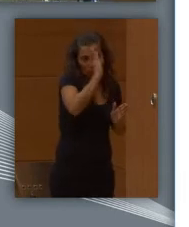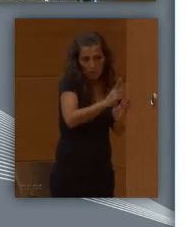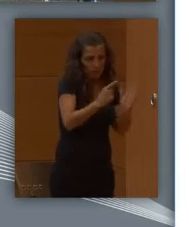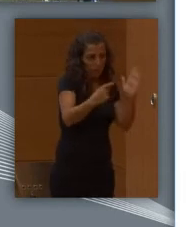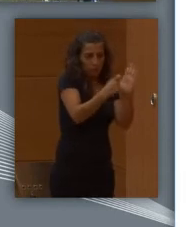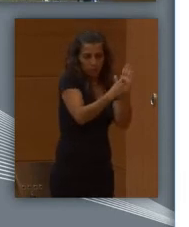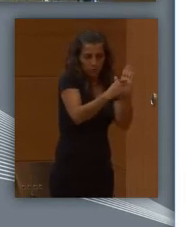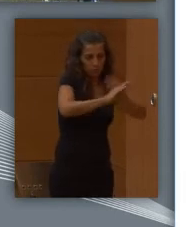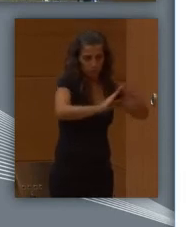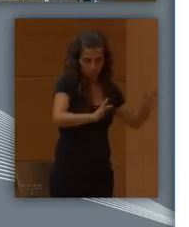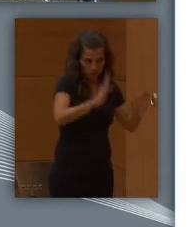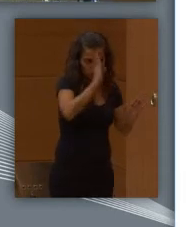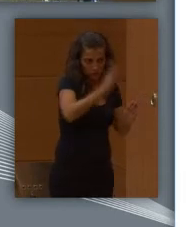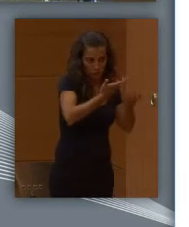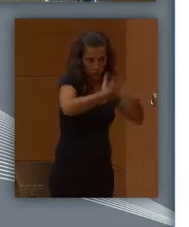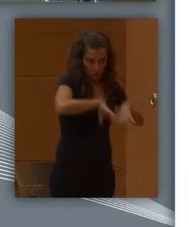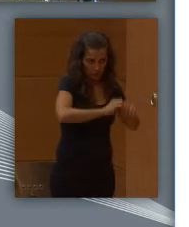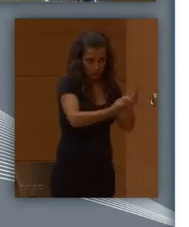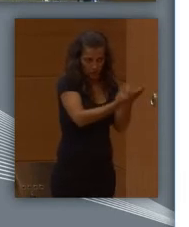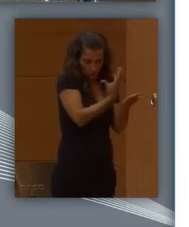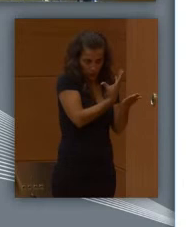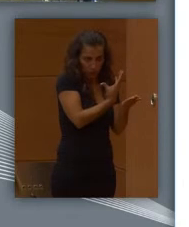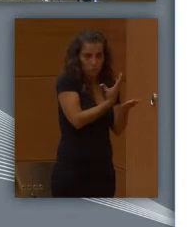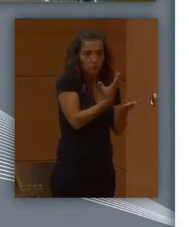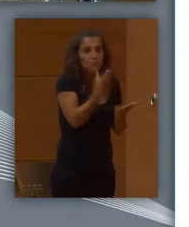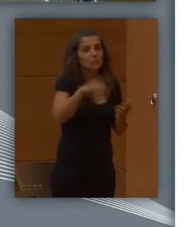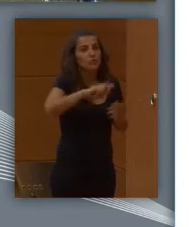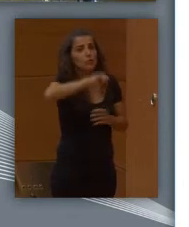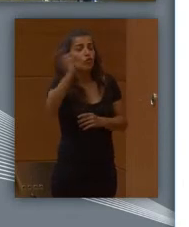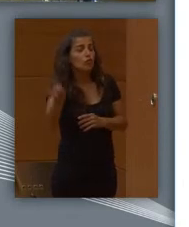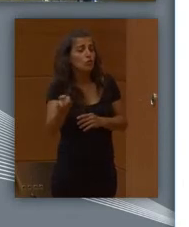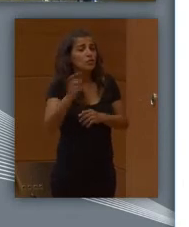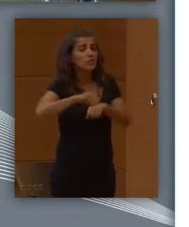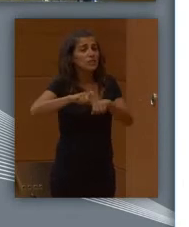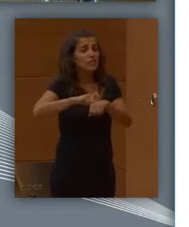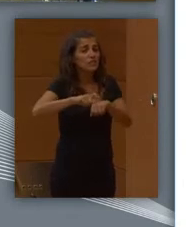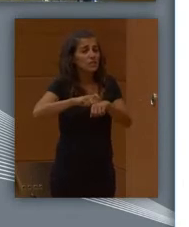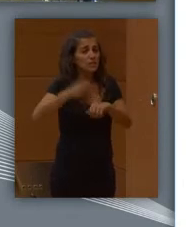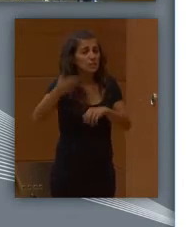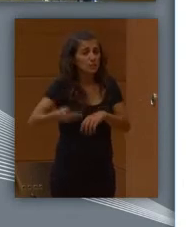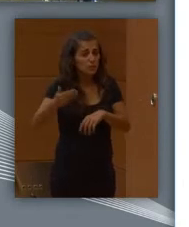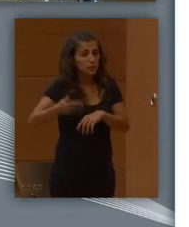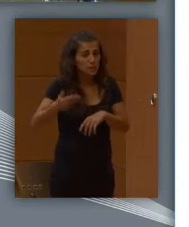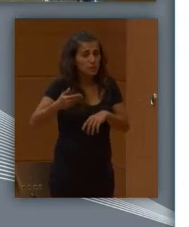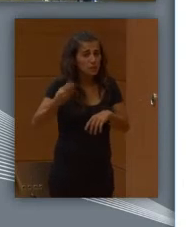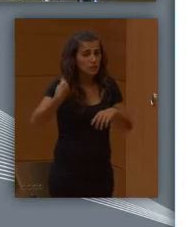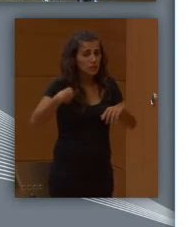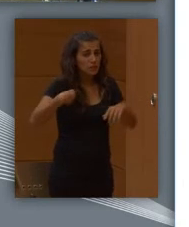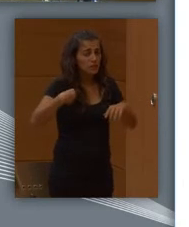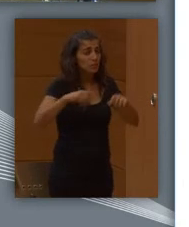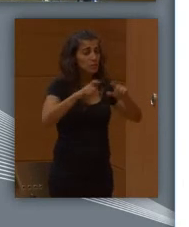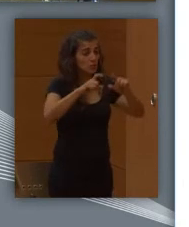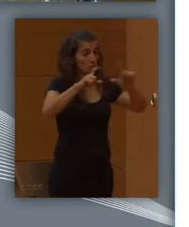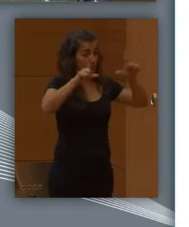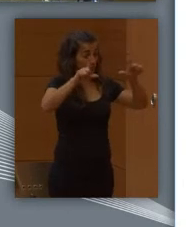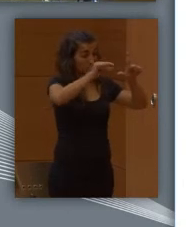toque vaya directamente a él. Otra característica importante es que la taskbar de abajo se puede configurar por el